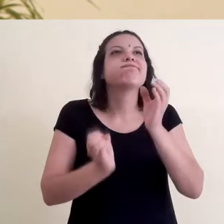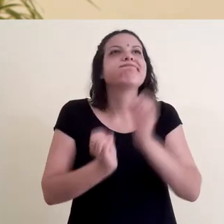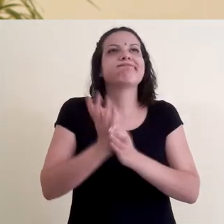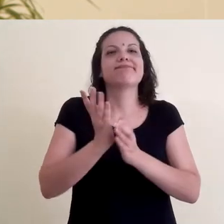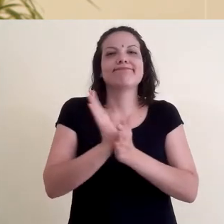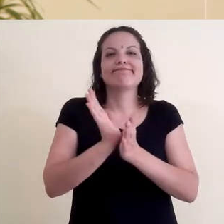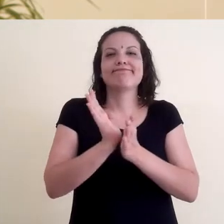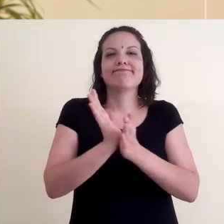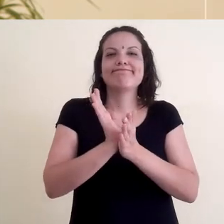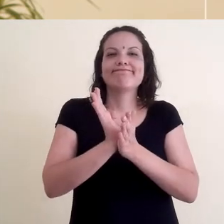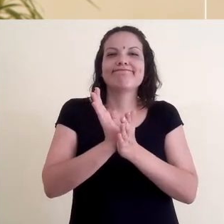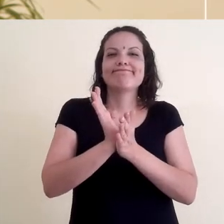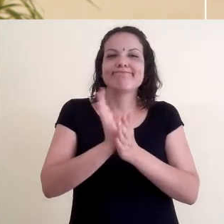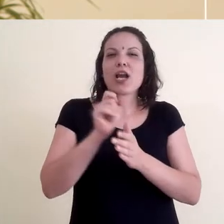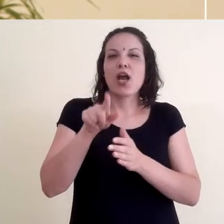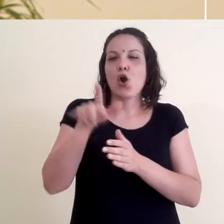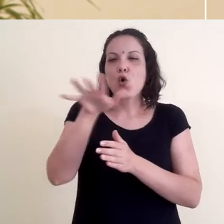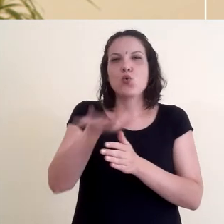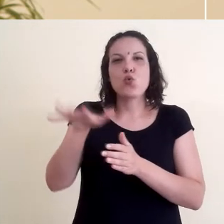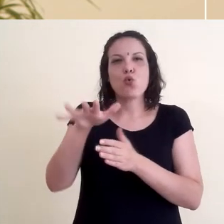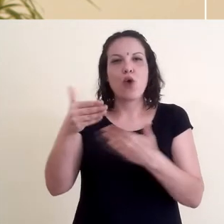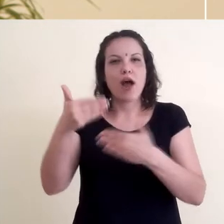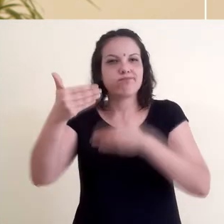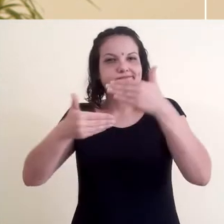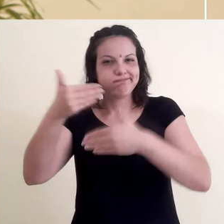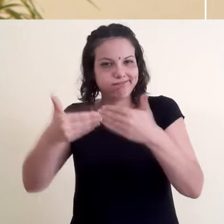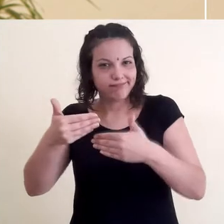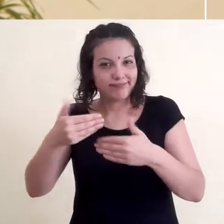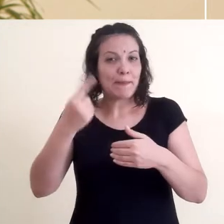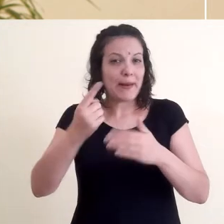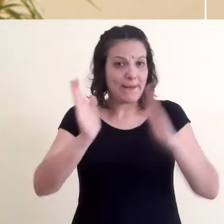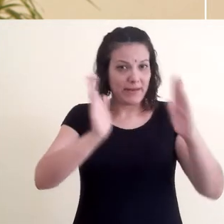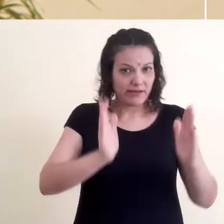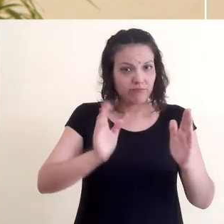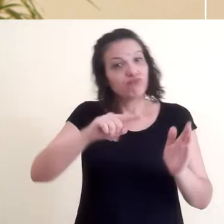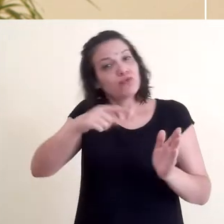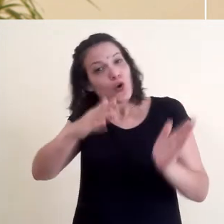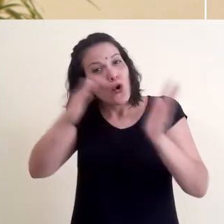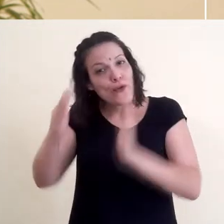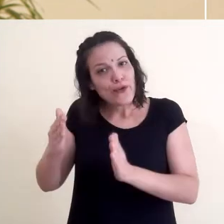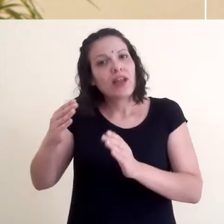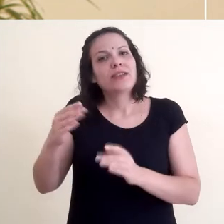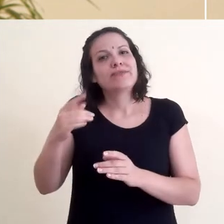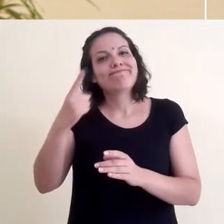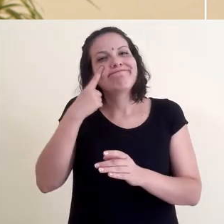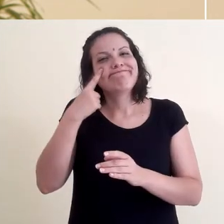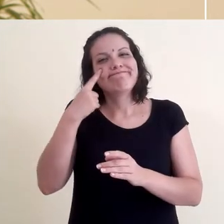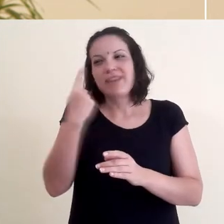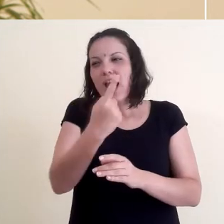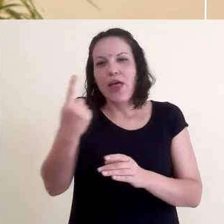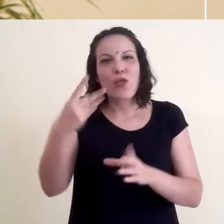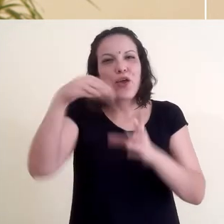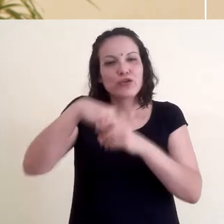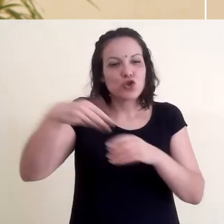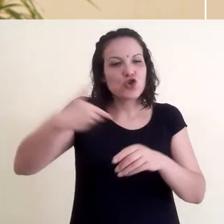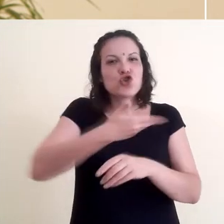algo desde ese lugar. Eso por un lado. Por otro lado, vivimos en una sociedad que le da muy poco